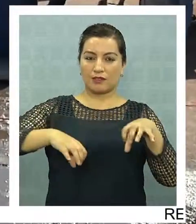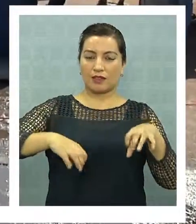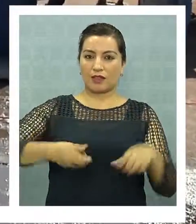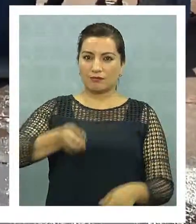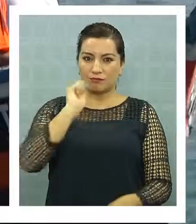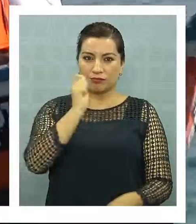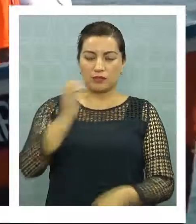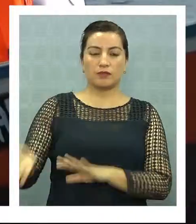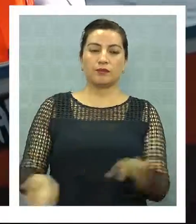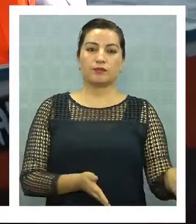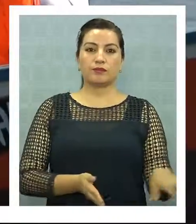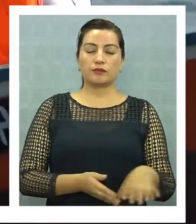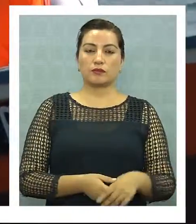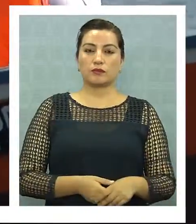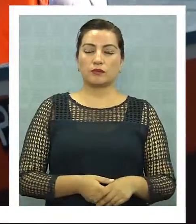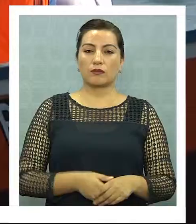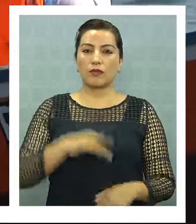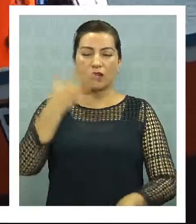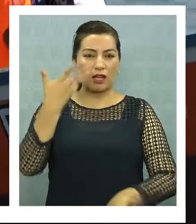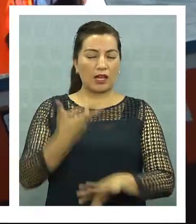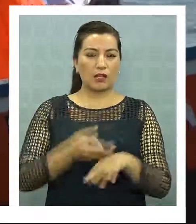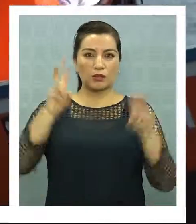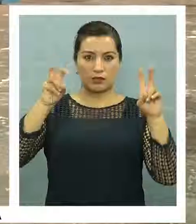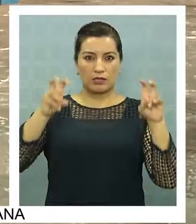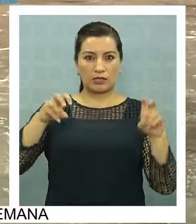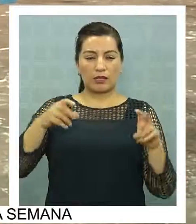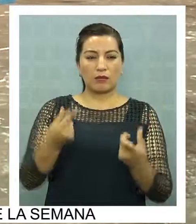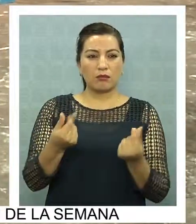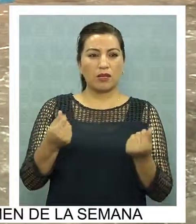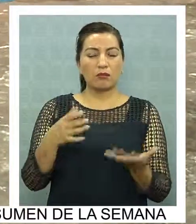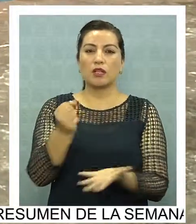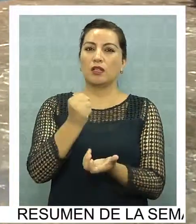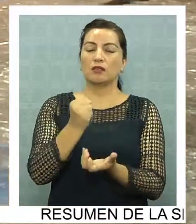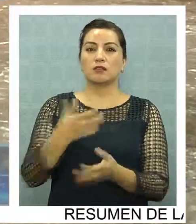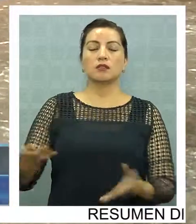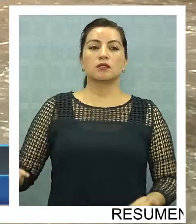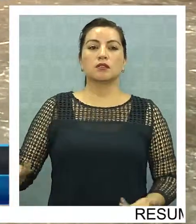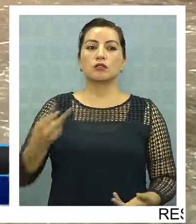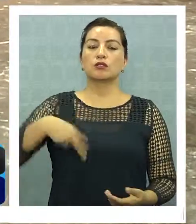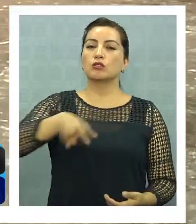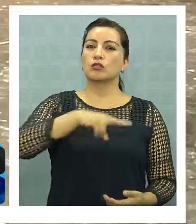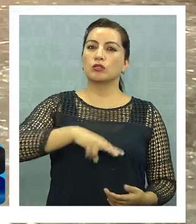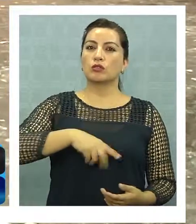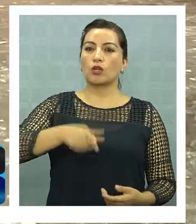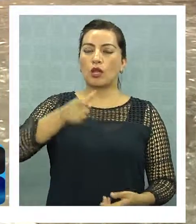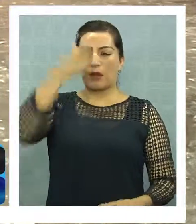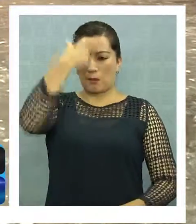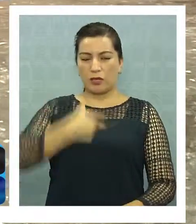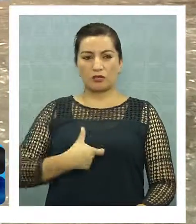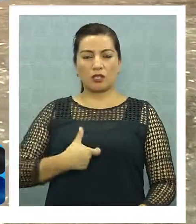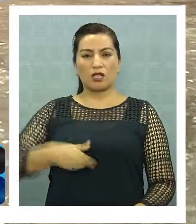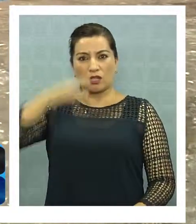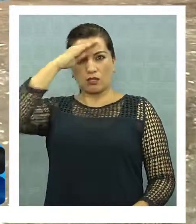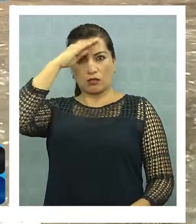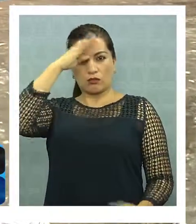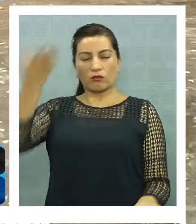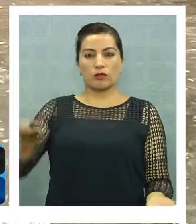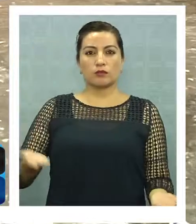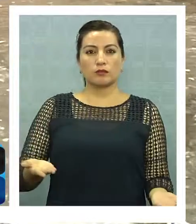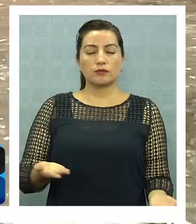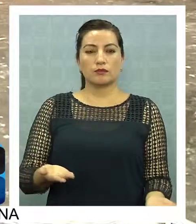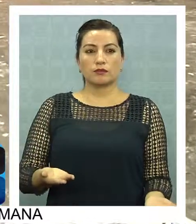Las intervenciones de capitales, como también la parte nuestra de los hombres que confiamos que son los legisladores,